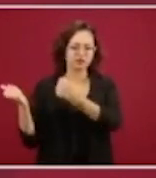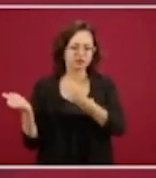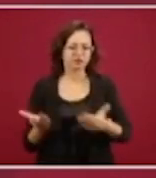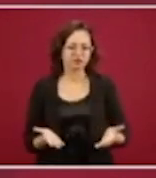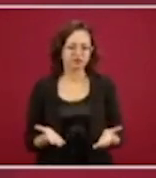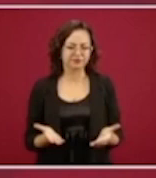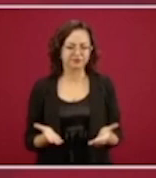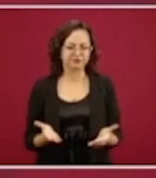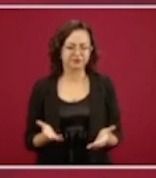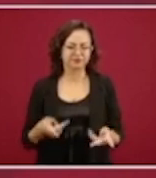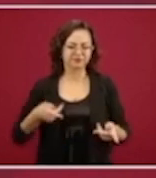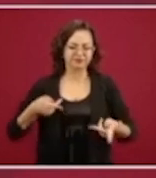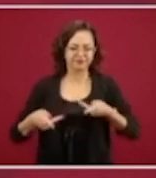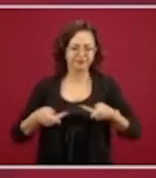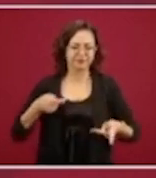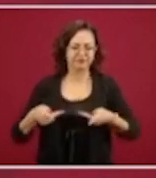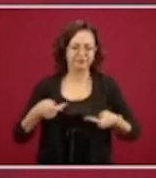seguirnos preparando,